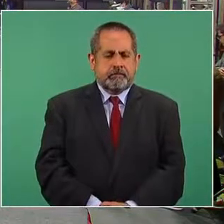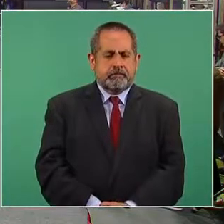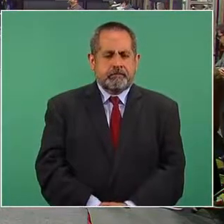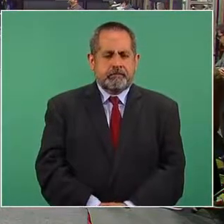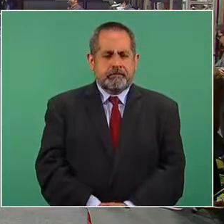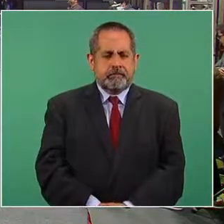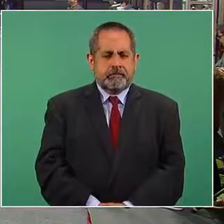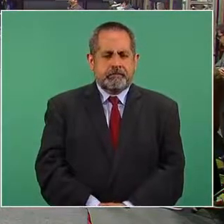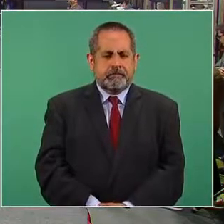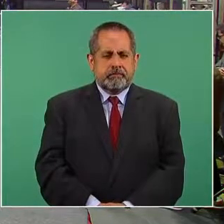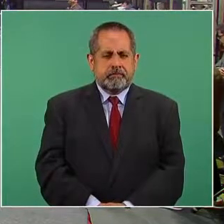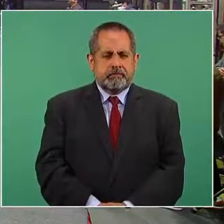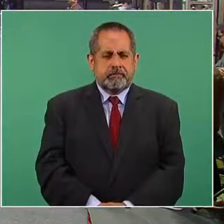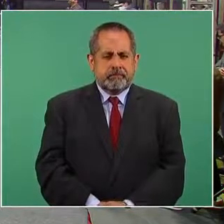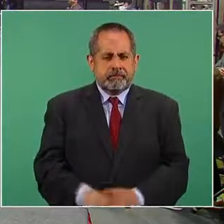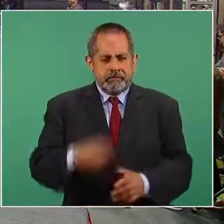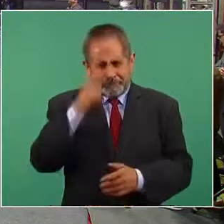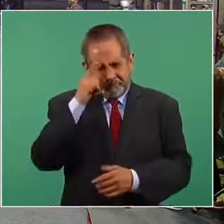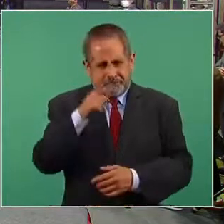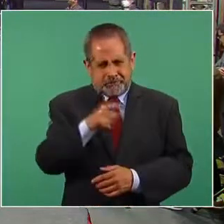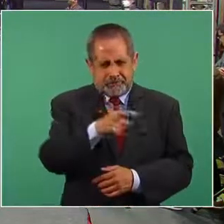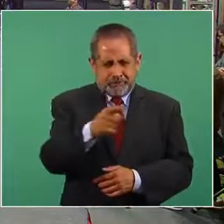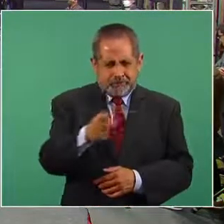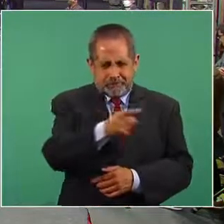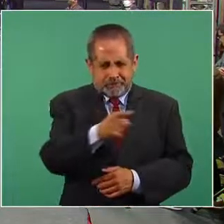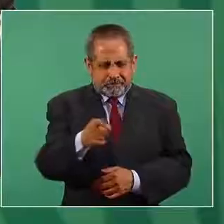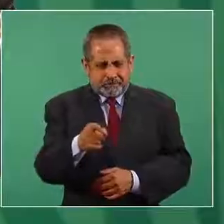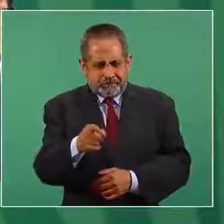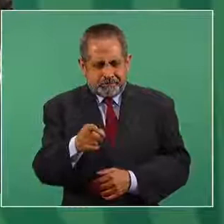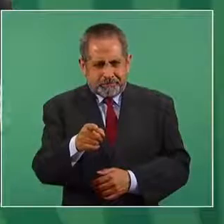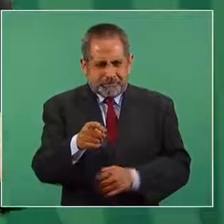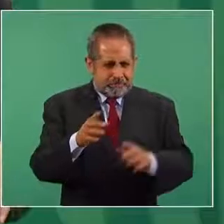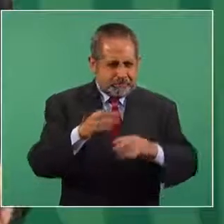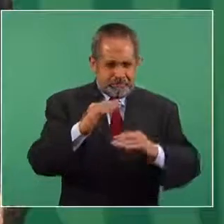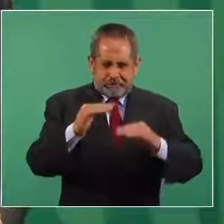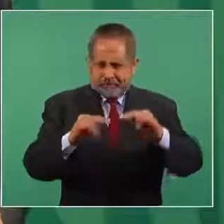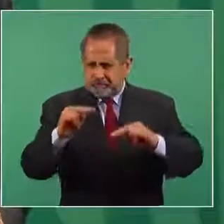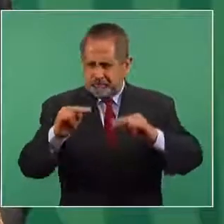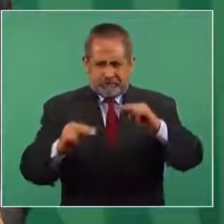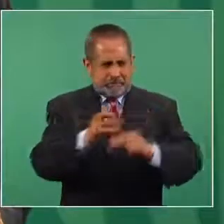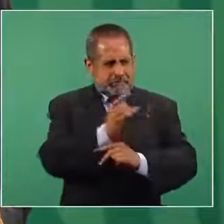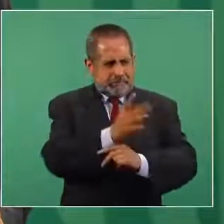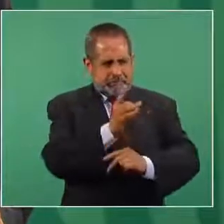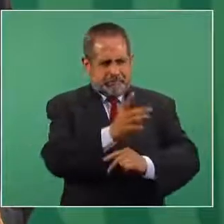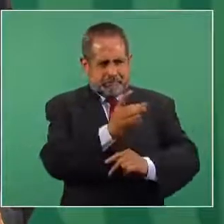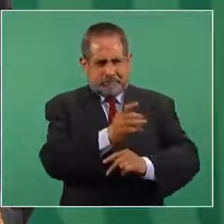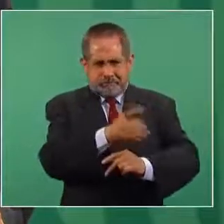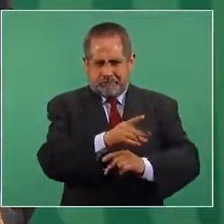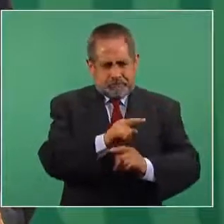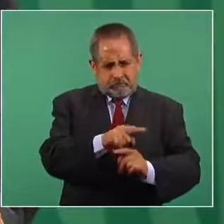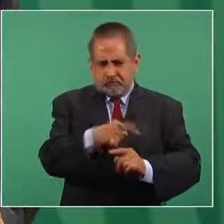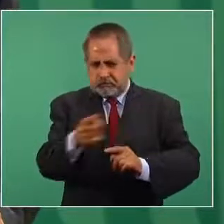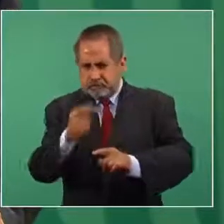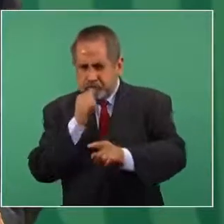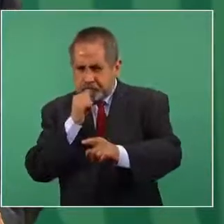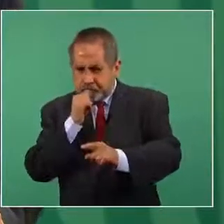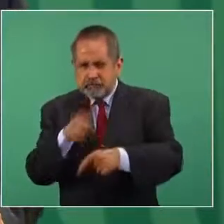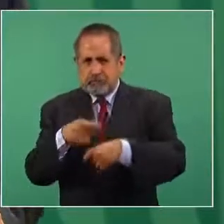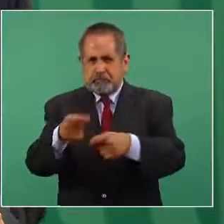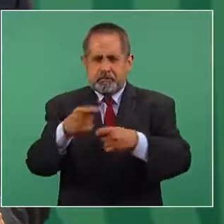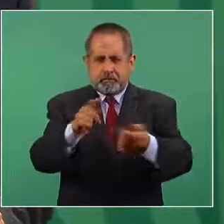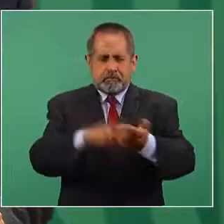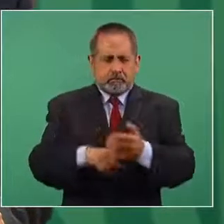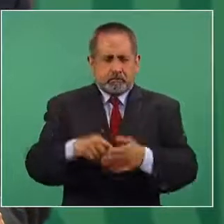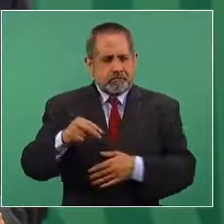cuando, no es que no les quiera dar la palabra, es que trato del equilibrio porque como ya el